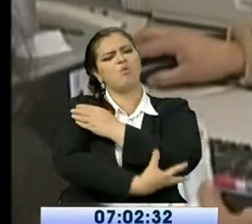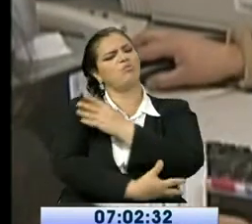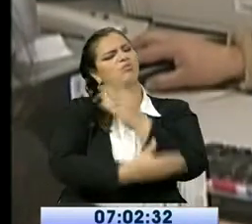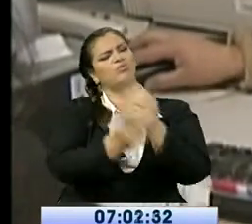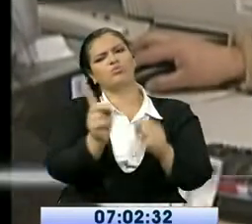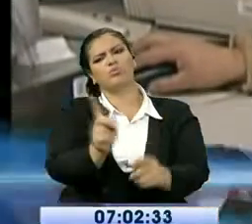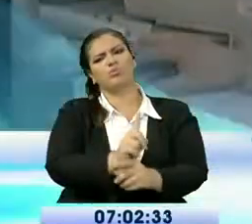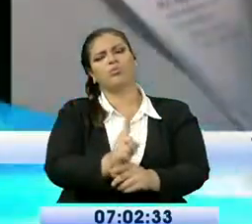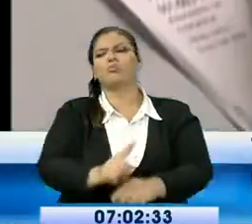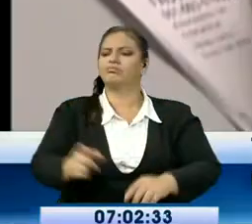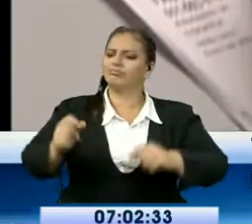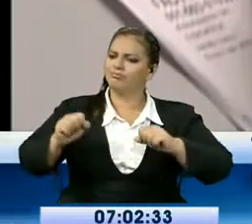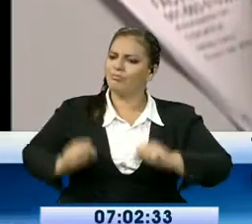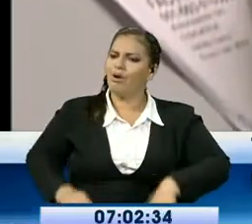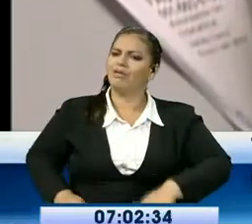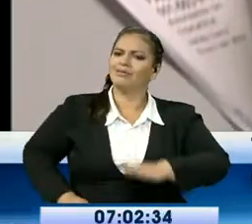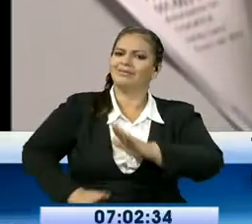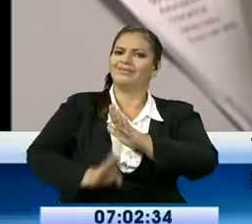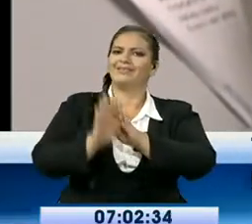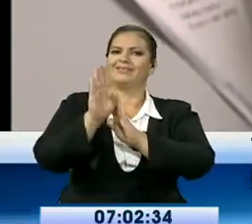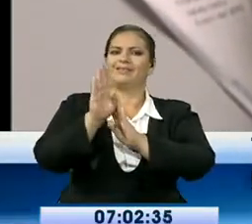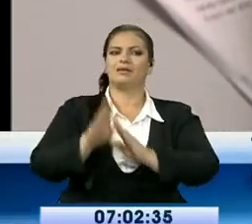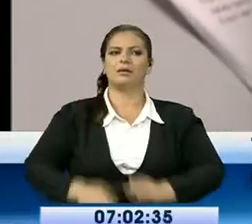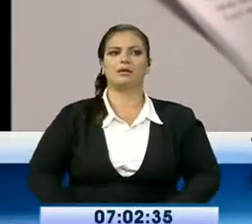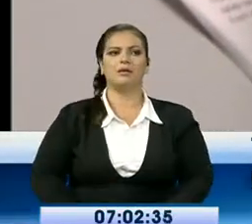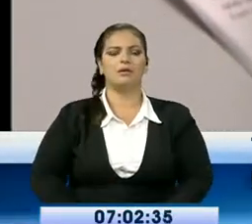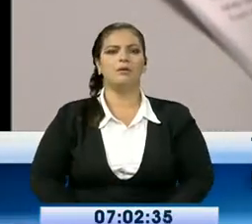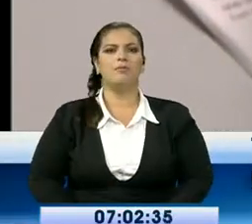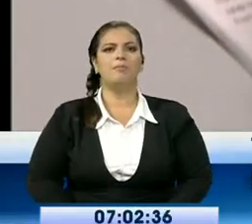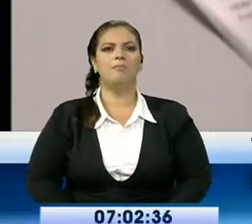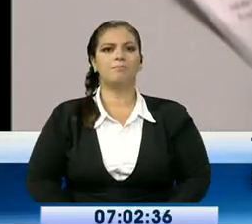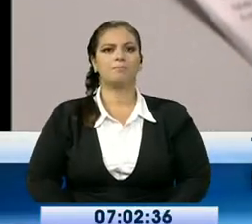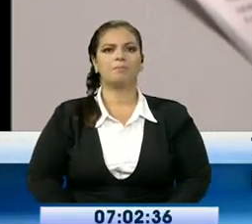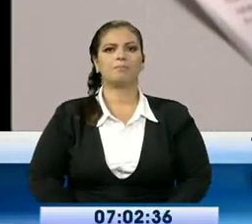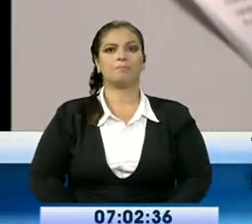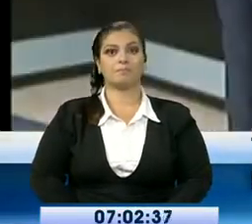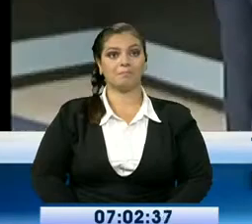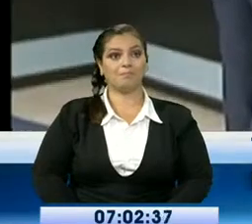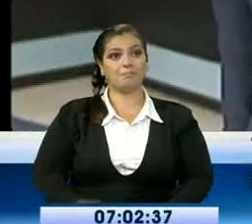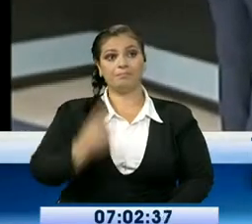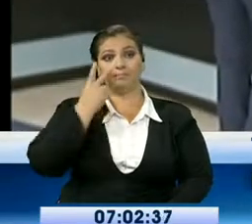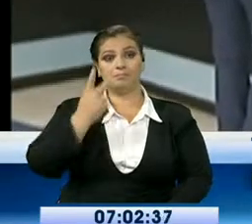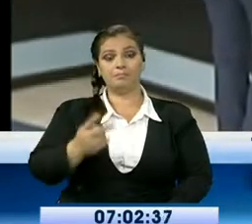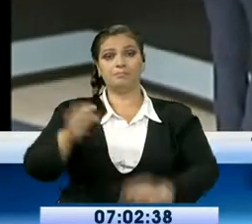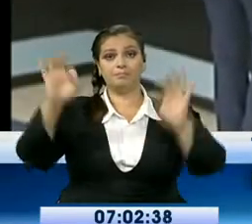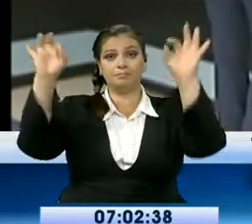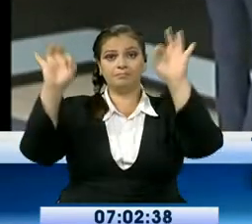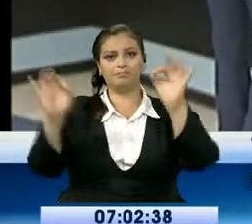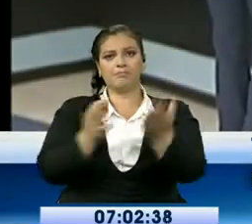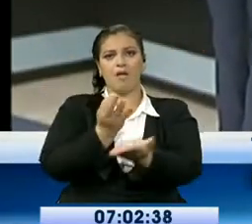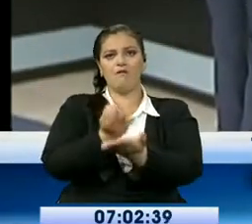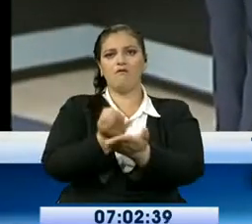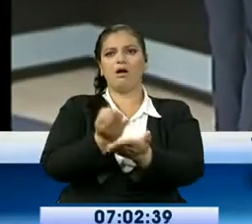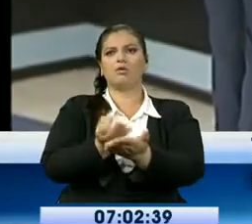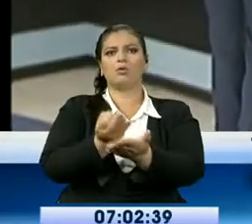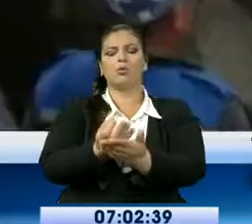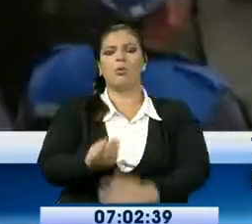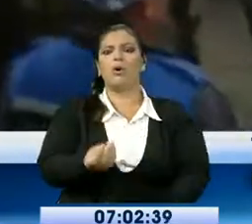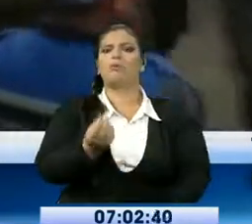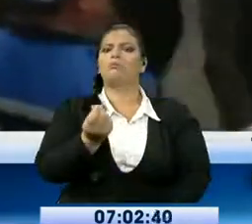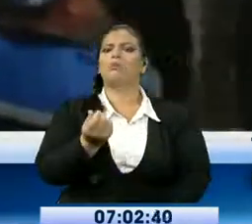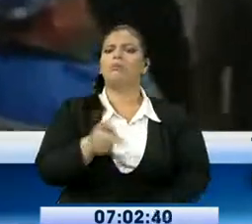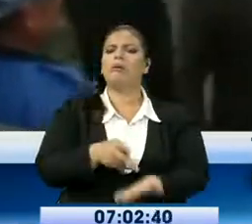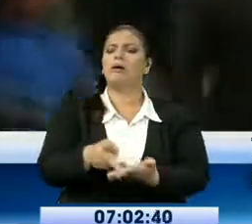Las tarifas de energía eléctrica para varios sectores del país se reducirán en un 13 y un 19%. Así lo confirmó la